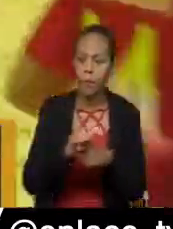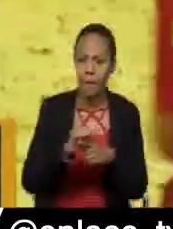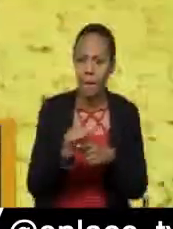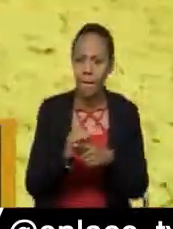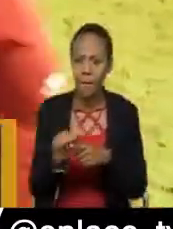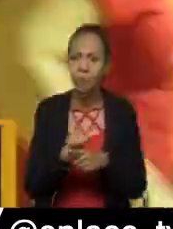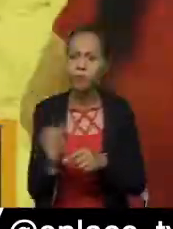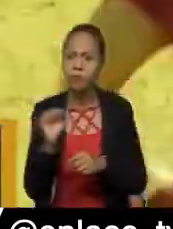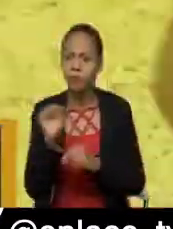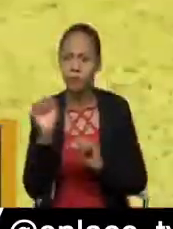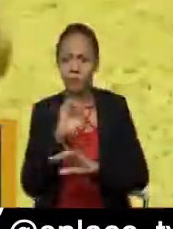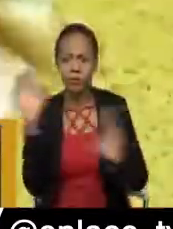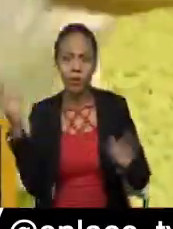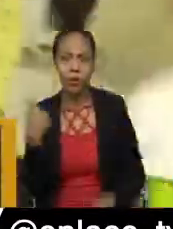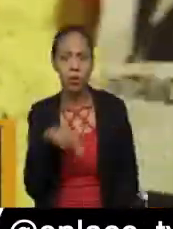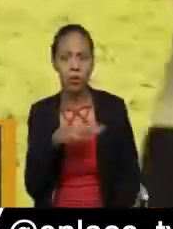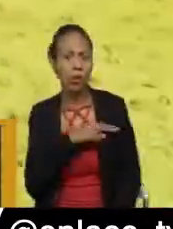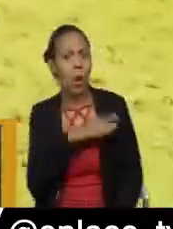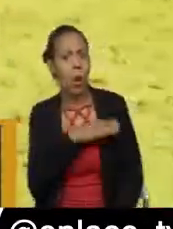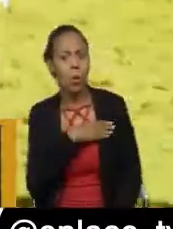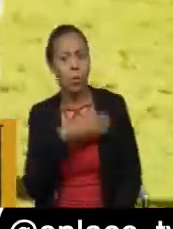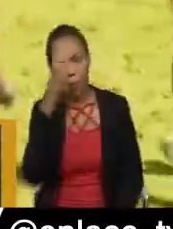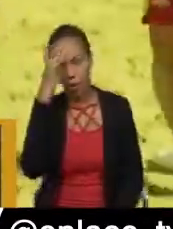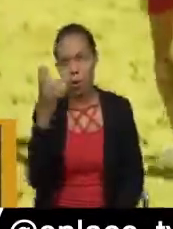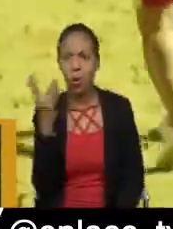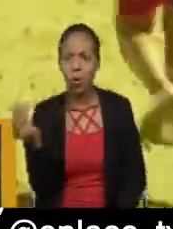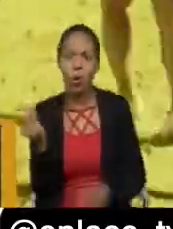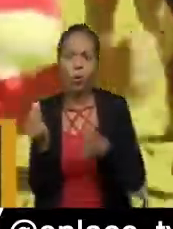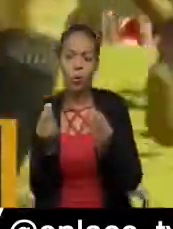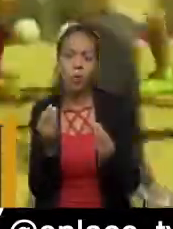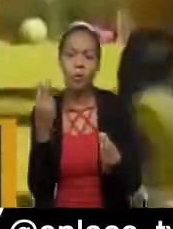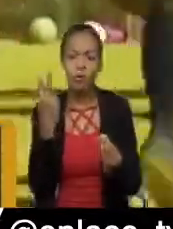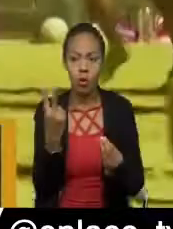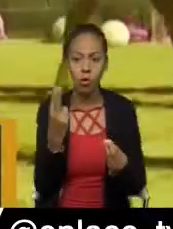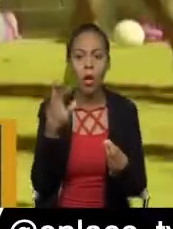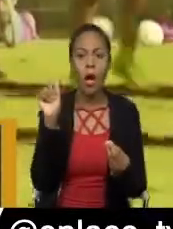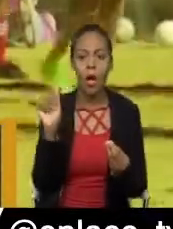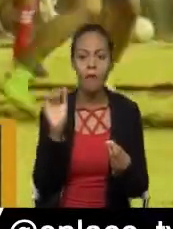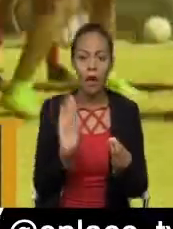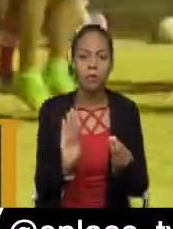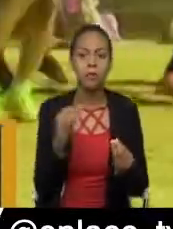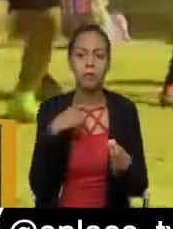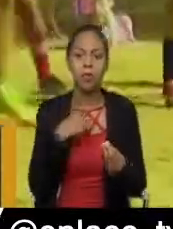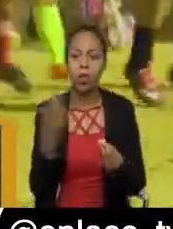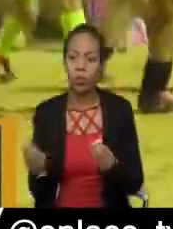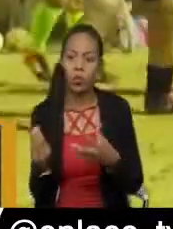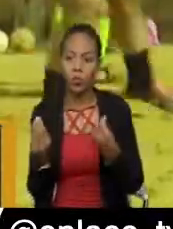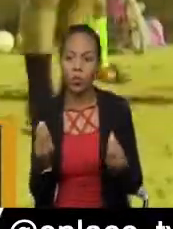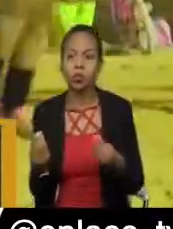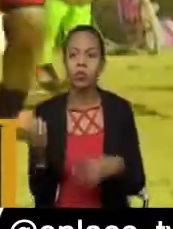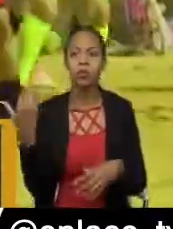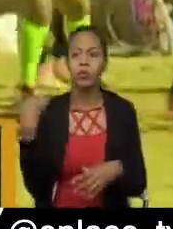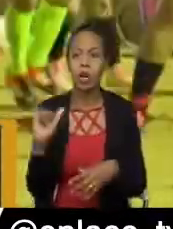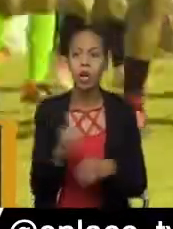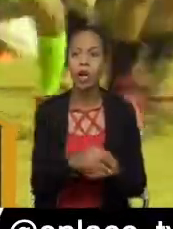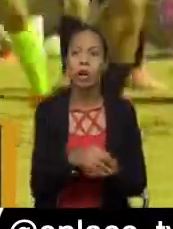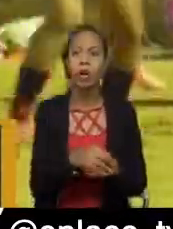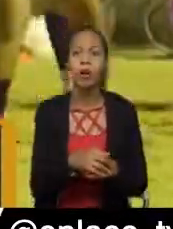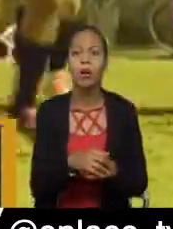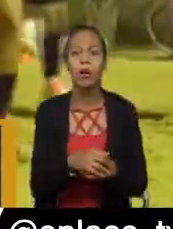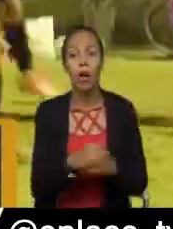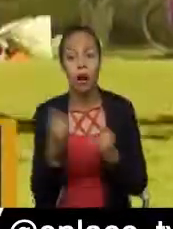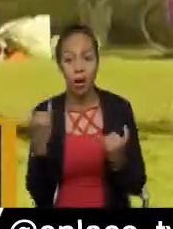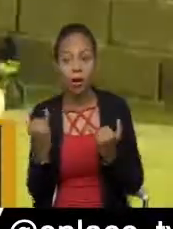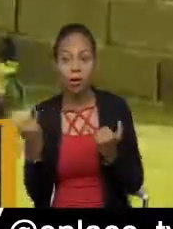tenemos el privilegio de tener 2 equipos ahorita ya femeninos en la A y B, pero ya estamos en ronda de muerte, pero con